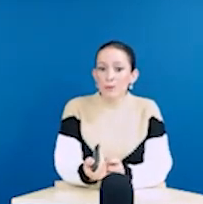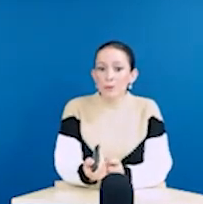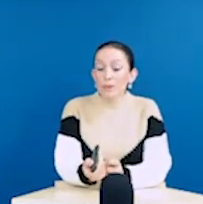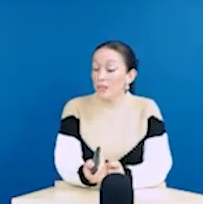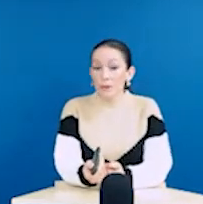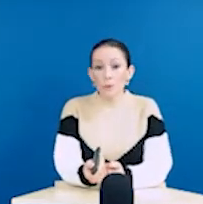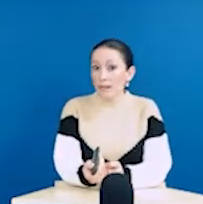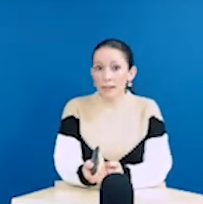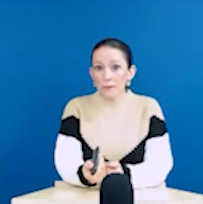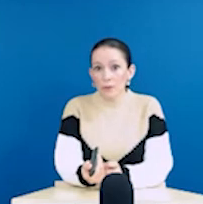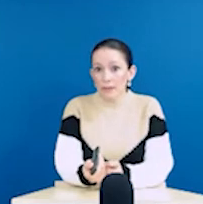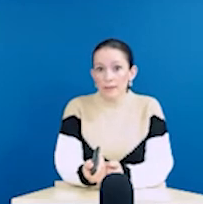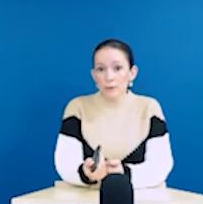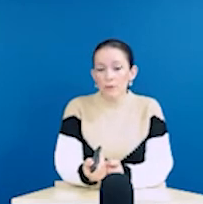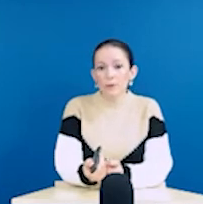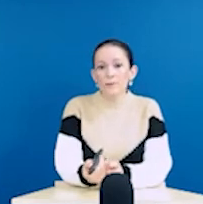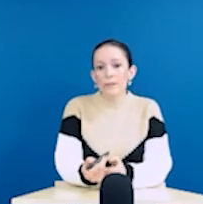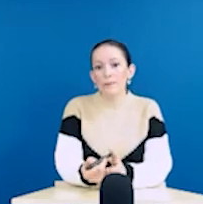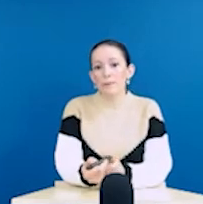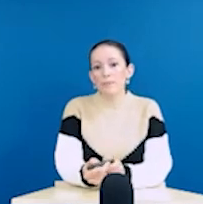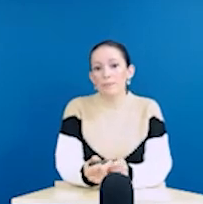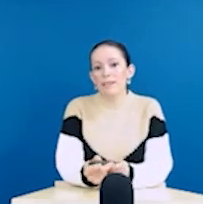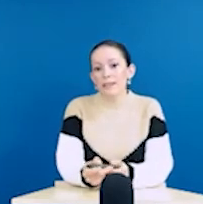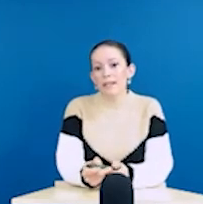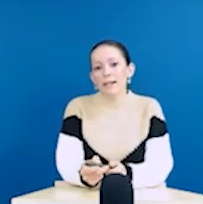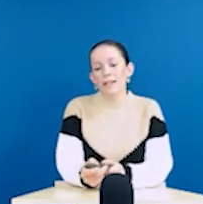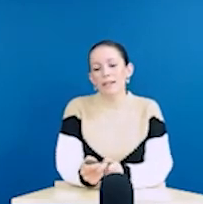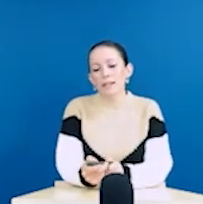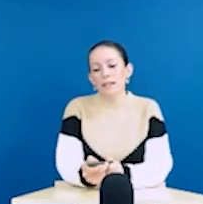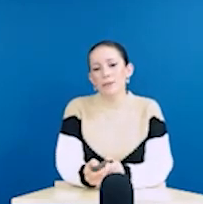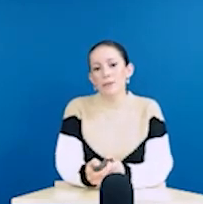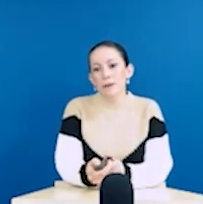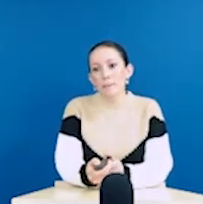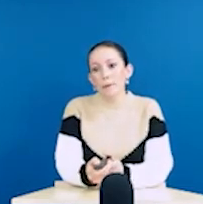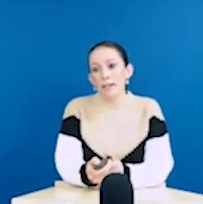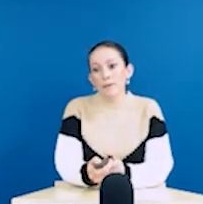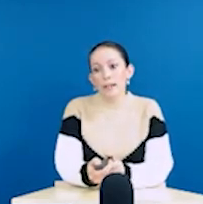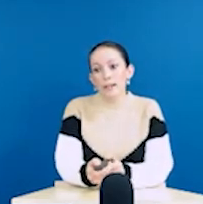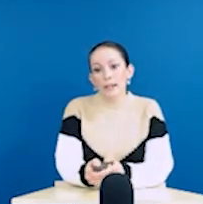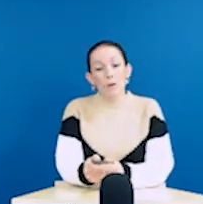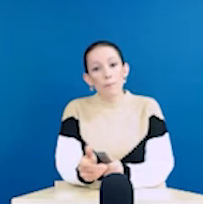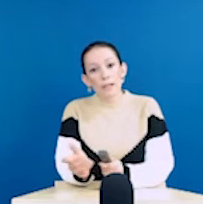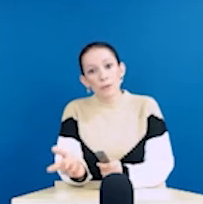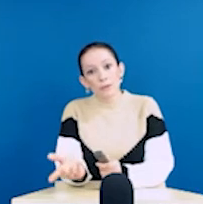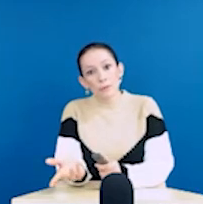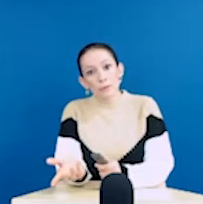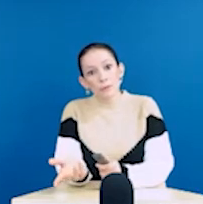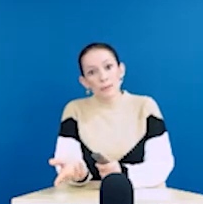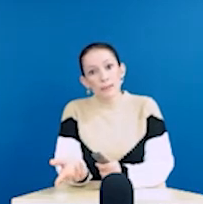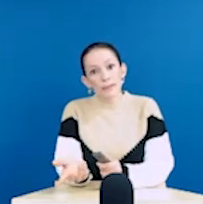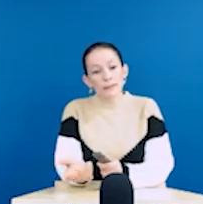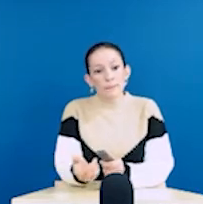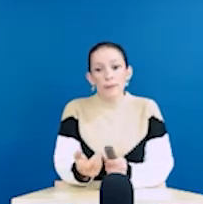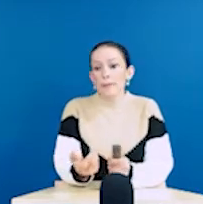la institución y en cualquier otra institución debemos mitigar ese riesgo porque eso le genera complicaciones a